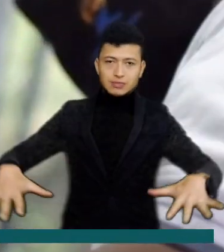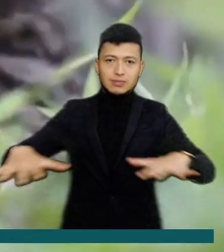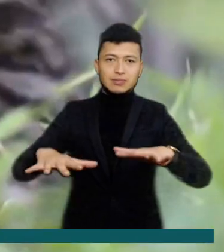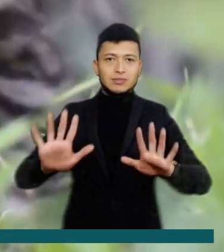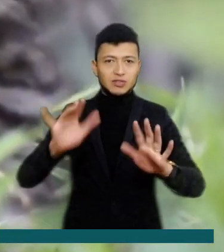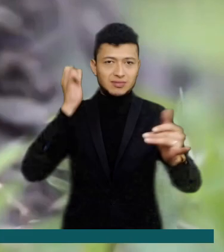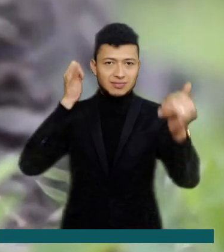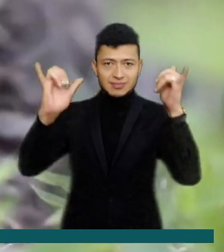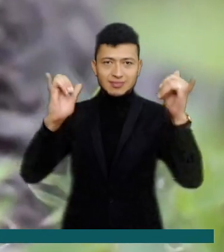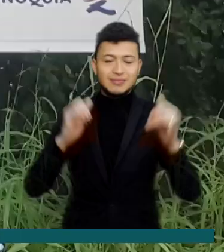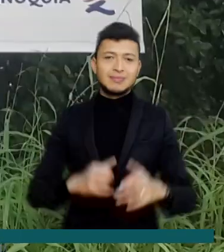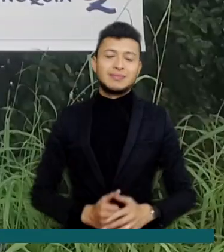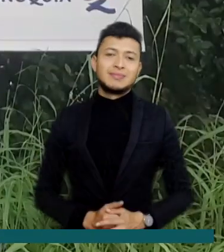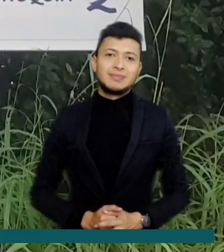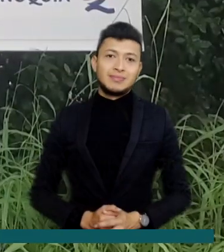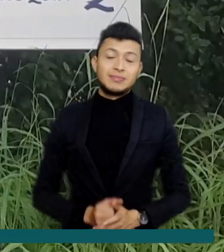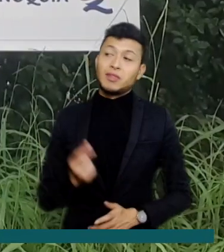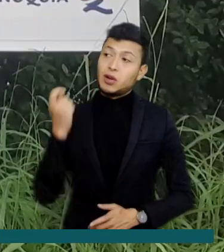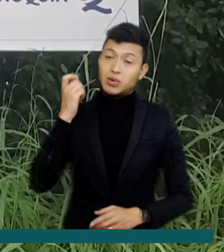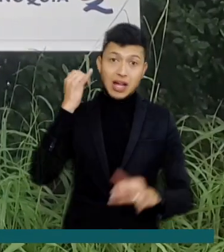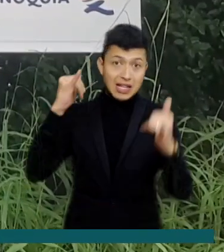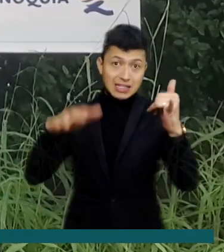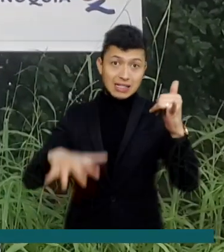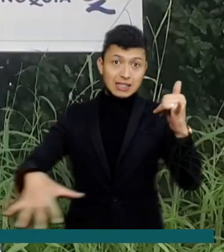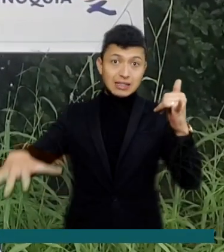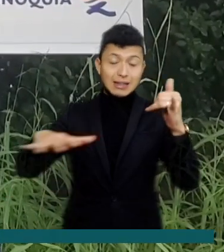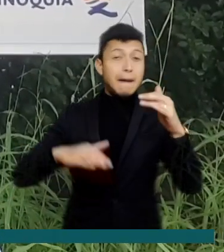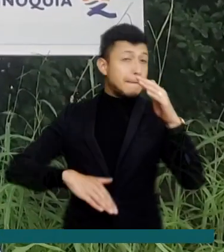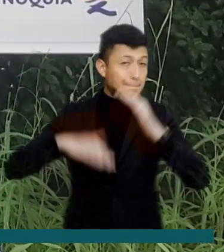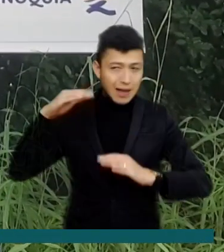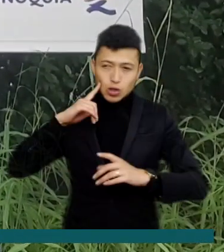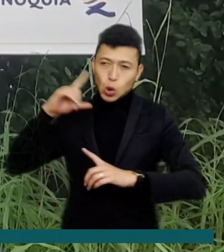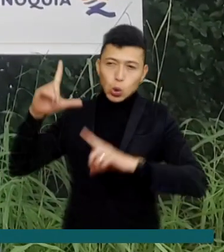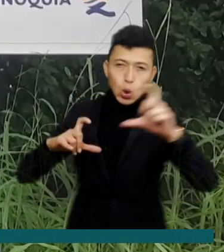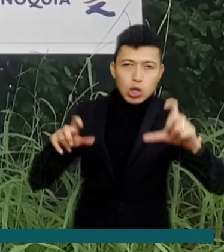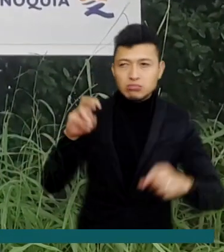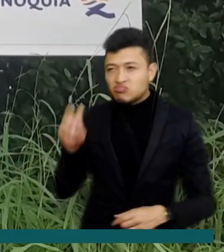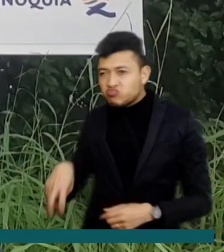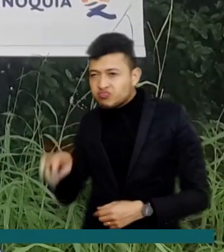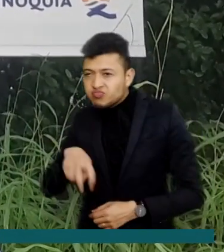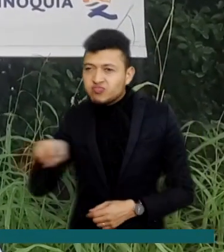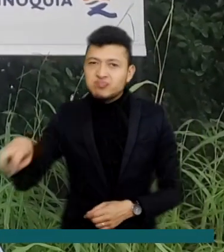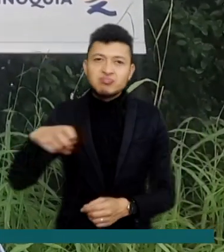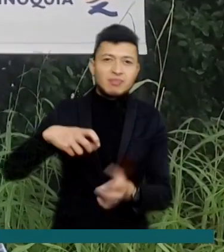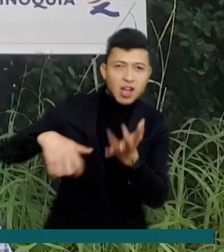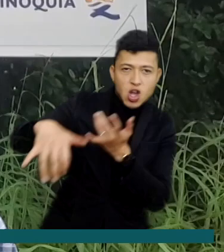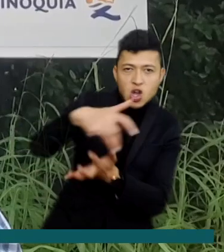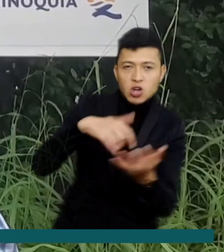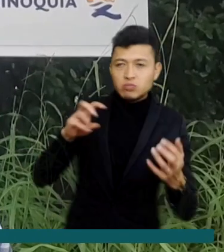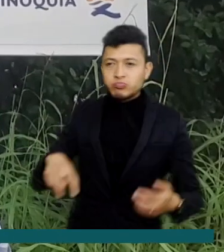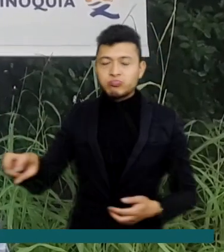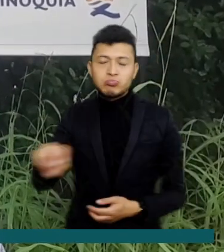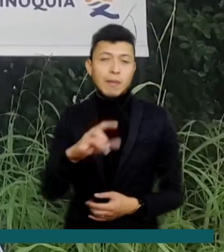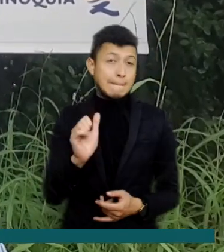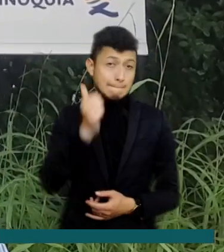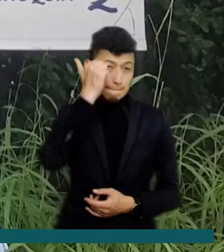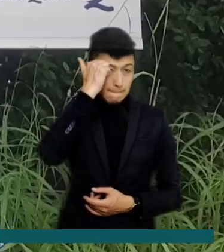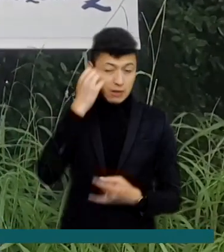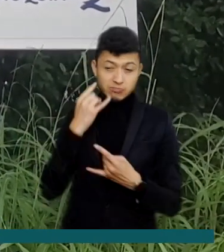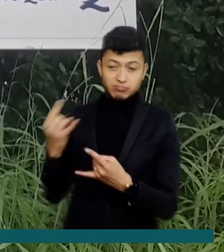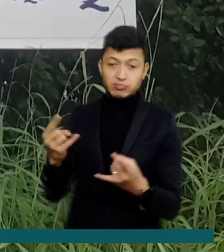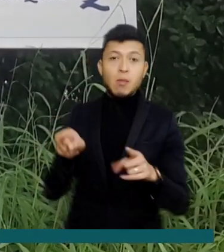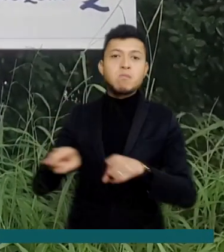en la sabana de Casanare. En los últimos años, Casanare ha tenido una fuerte apuesta por el turismo de aventura y el ecoturismo, y uno de sus principales